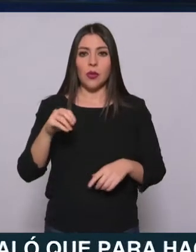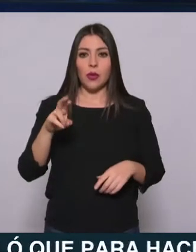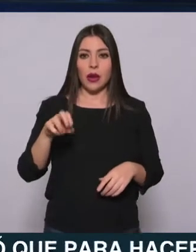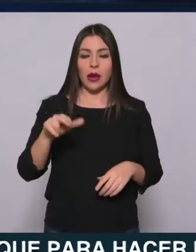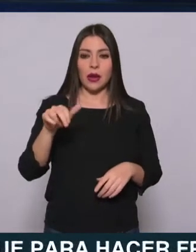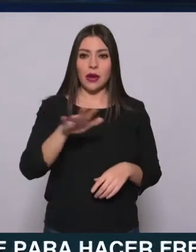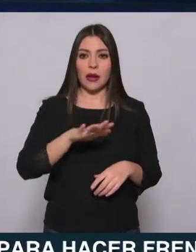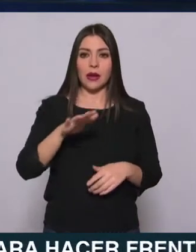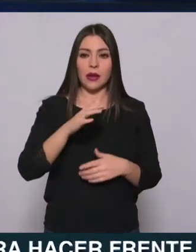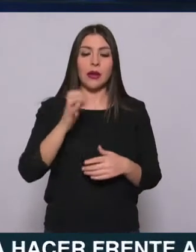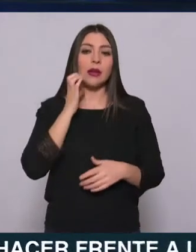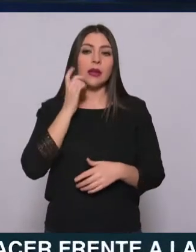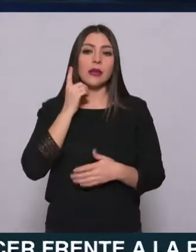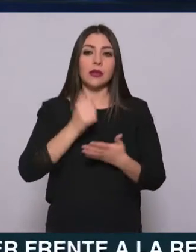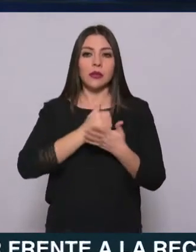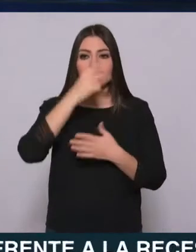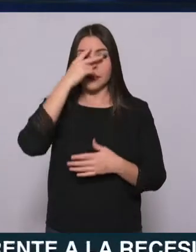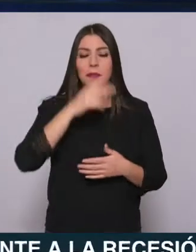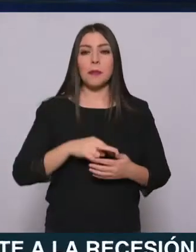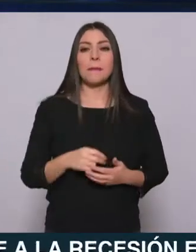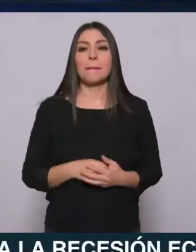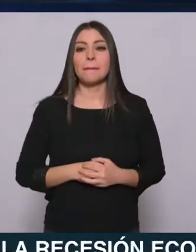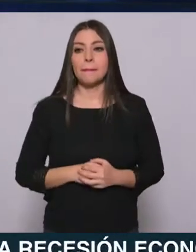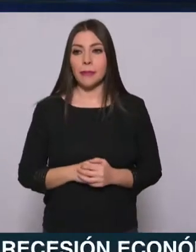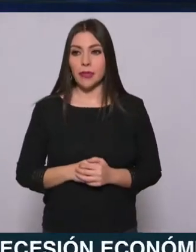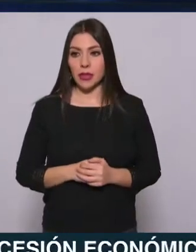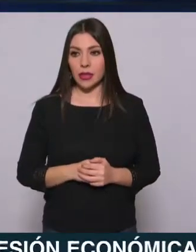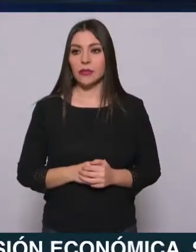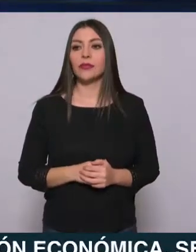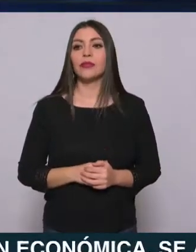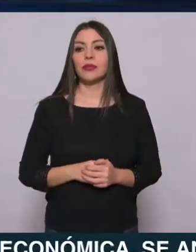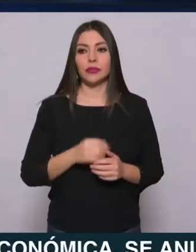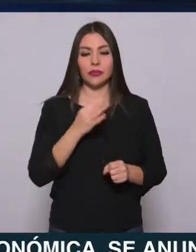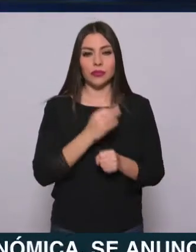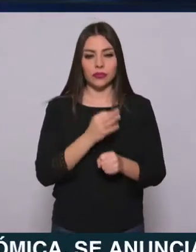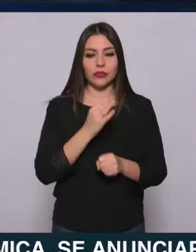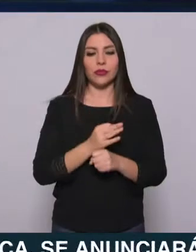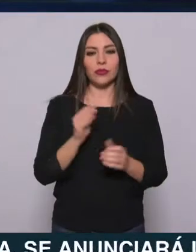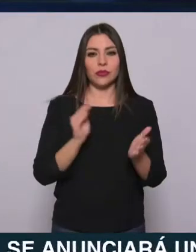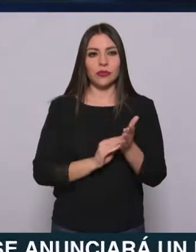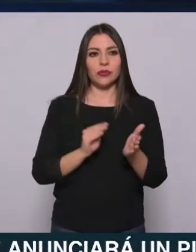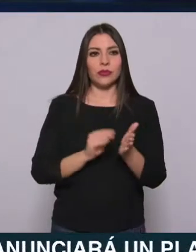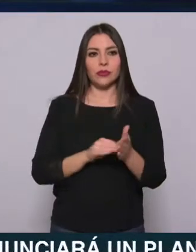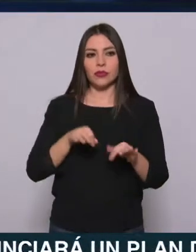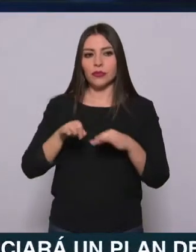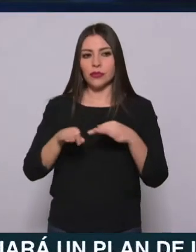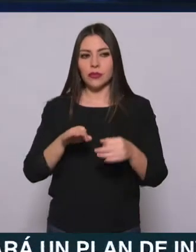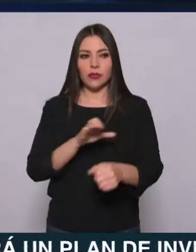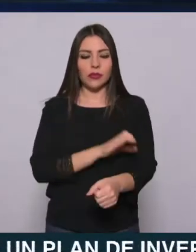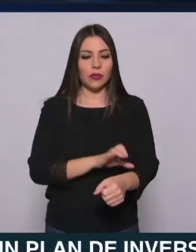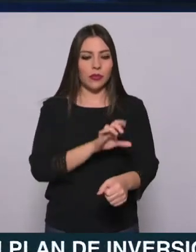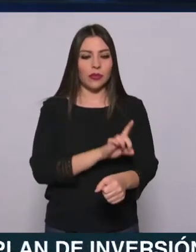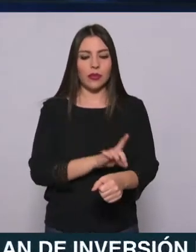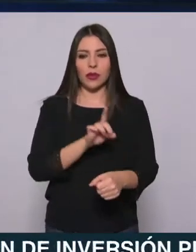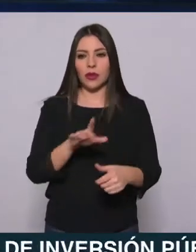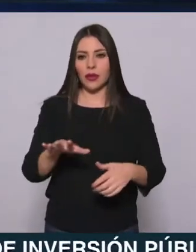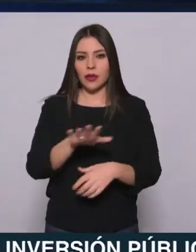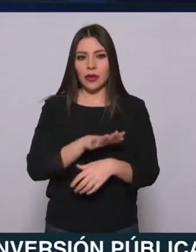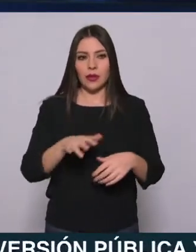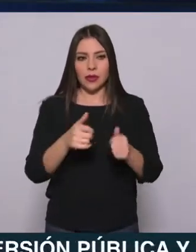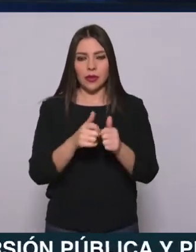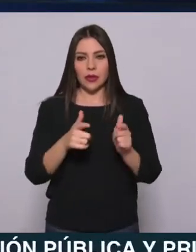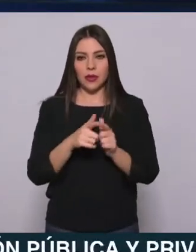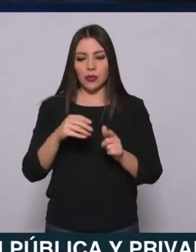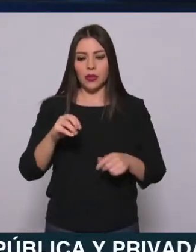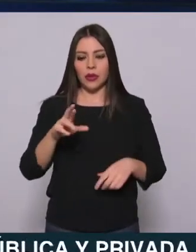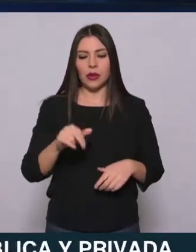México? Aquí estamos, coordinando la bancada mayoritaria del Congreso de la Ciudad, así es. ¿A qué se debe este